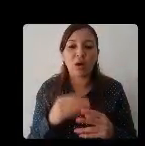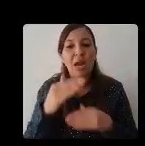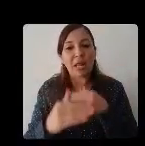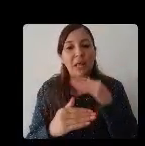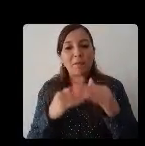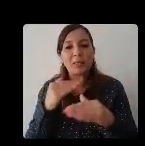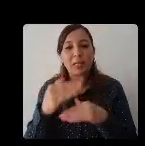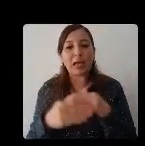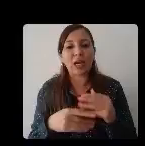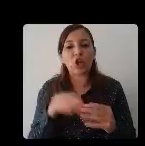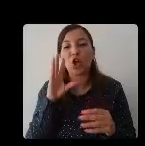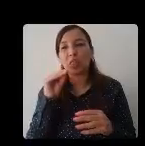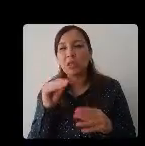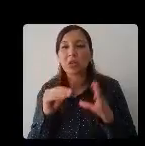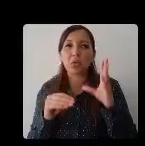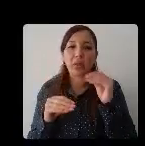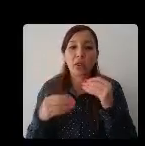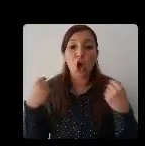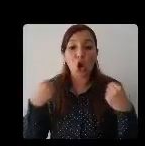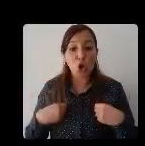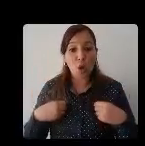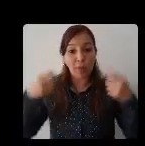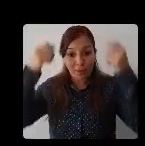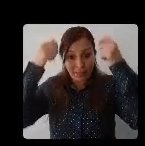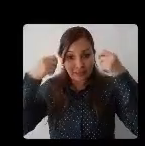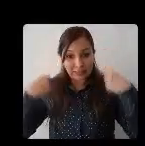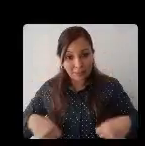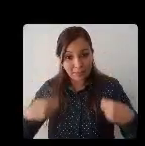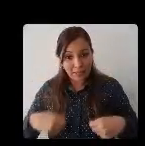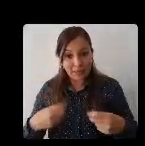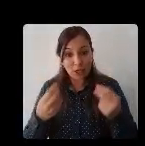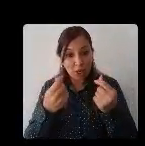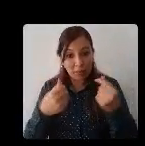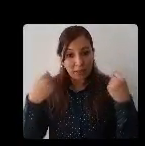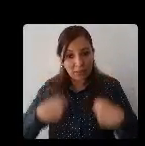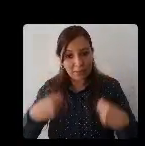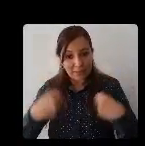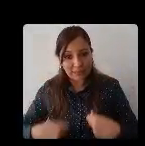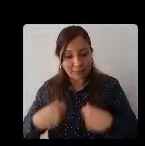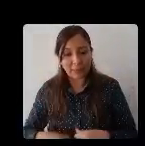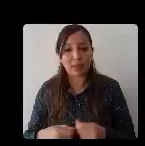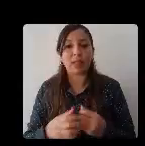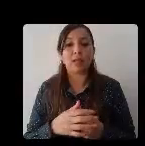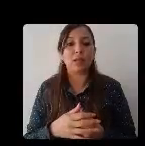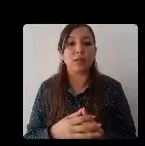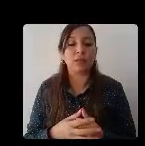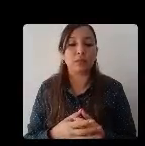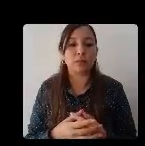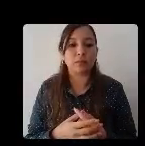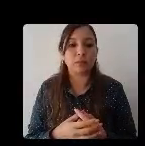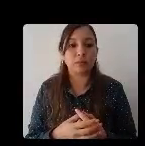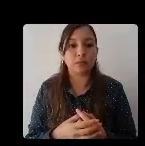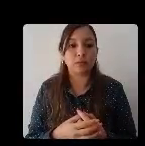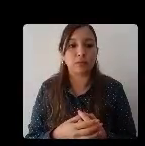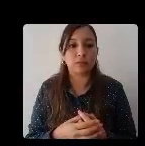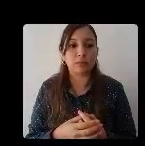turismo rural, ¿no? Comunitario, ¿no? Entonces así nos fueron conociendo. Al año siguiente siguió el concurso, pero ya con un tema